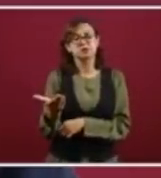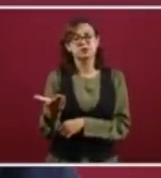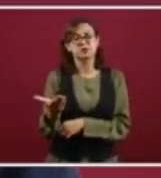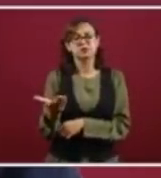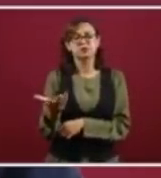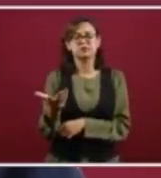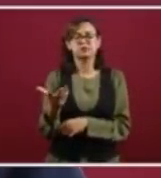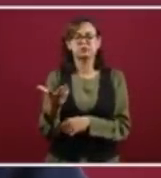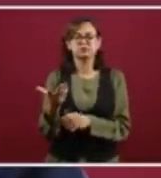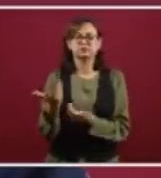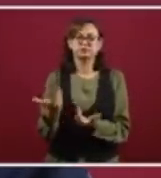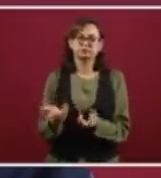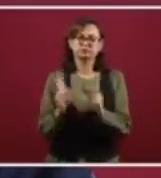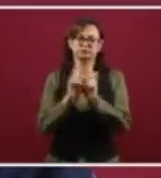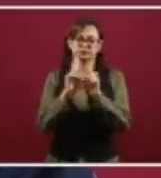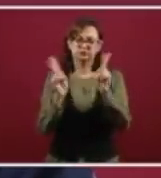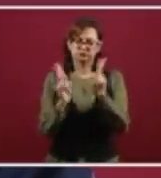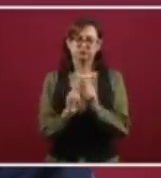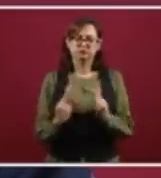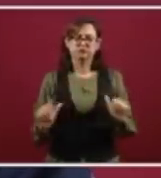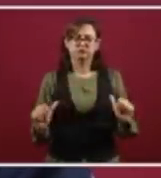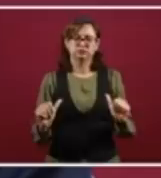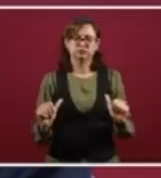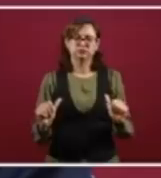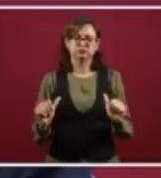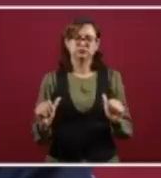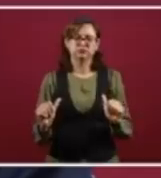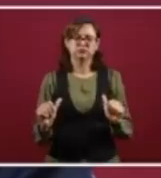lo hagan de manera pacífica,